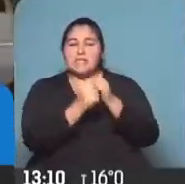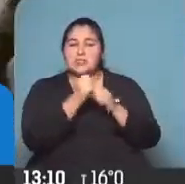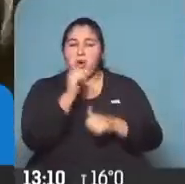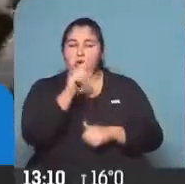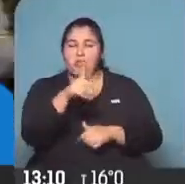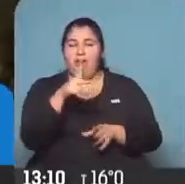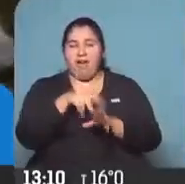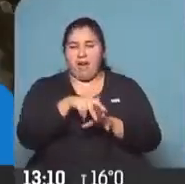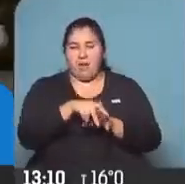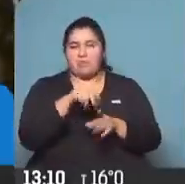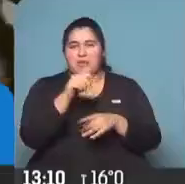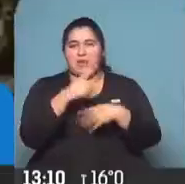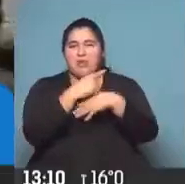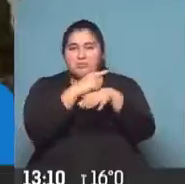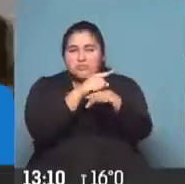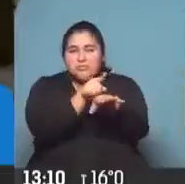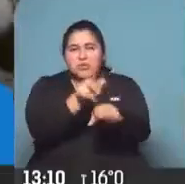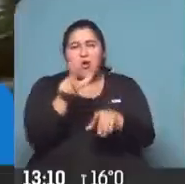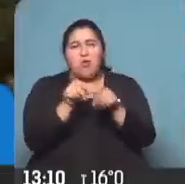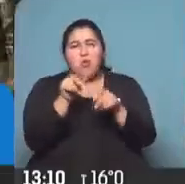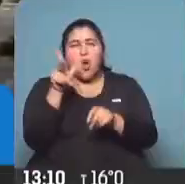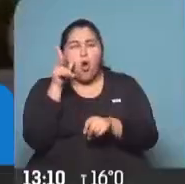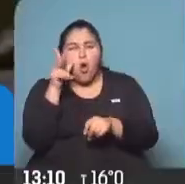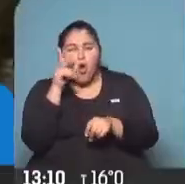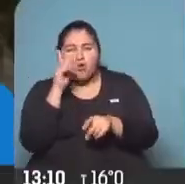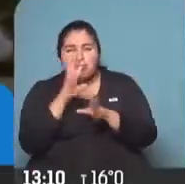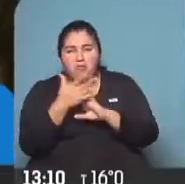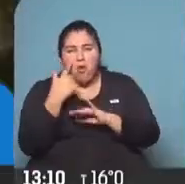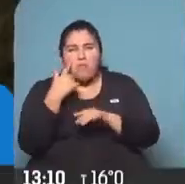caballería de género